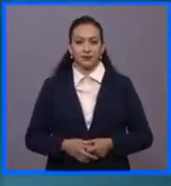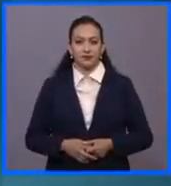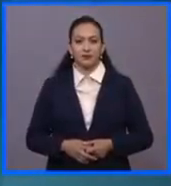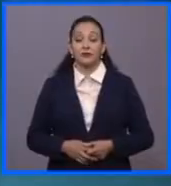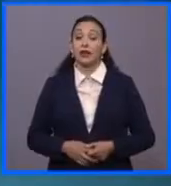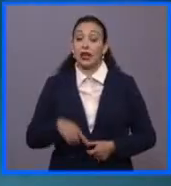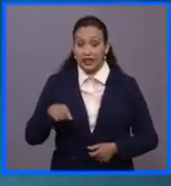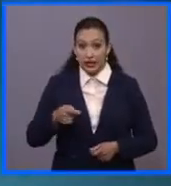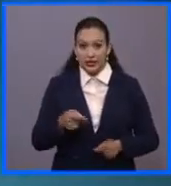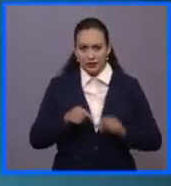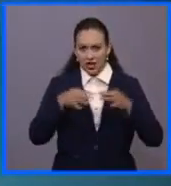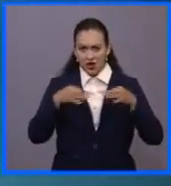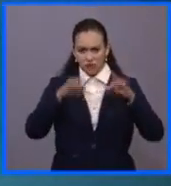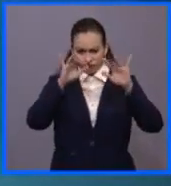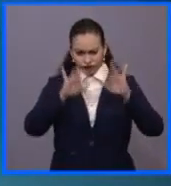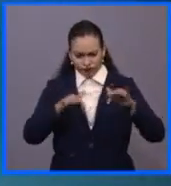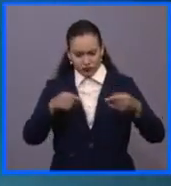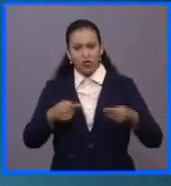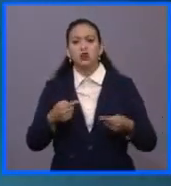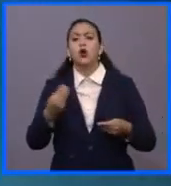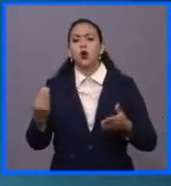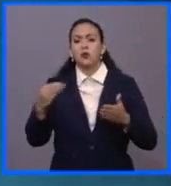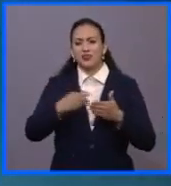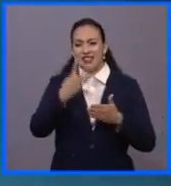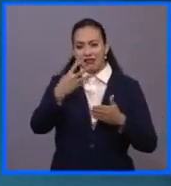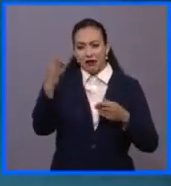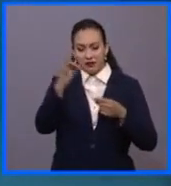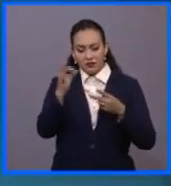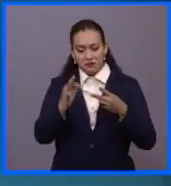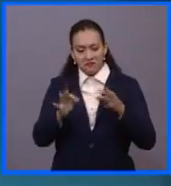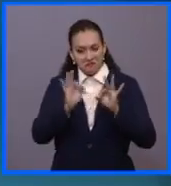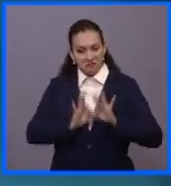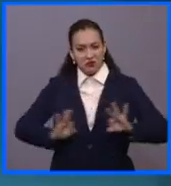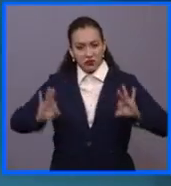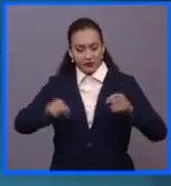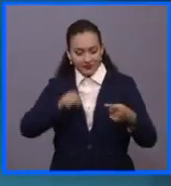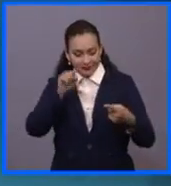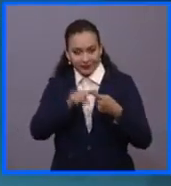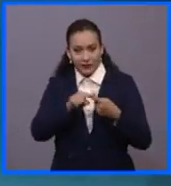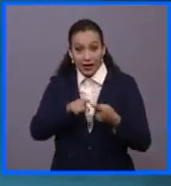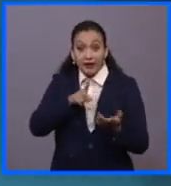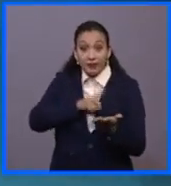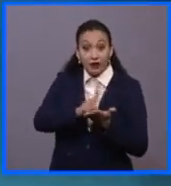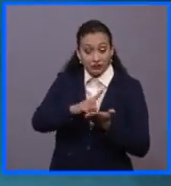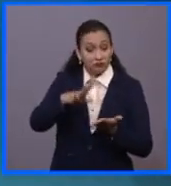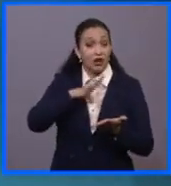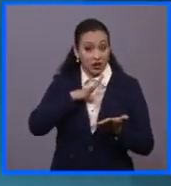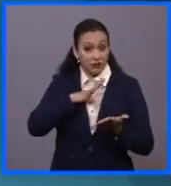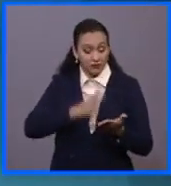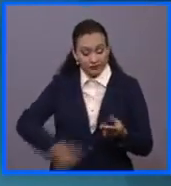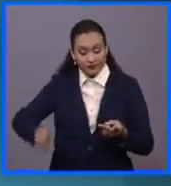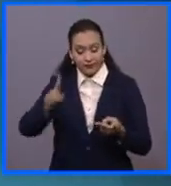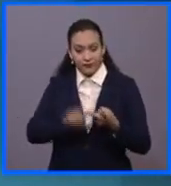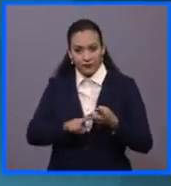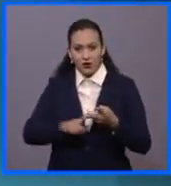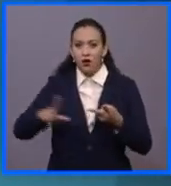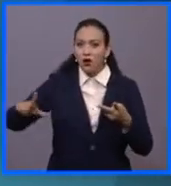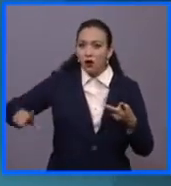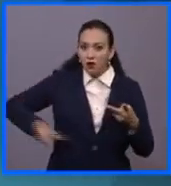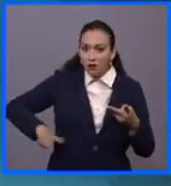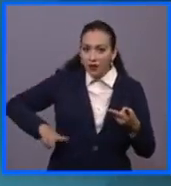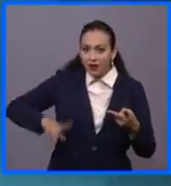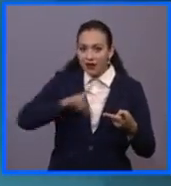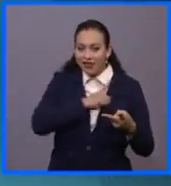En este informe planteo 3 puntos principales. Primero, que este derecho existe. Segundo, que los estados